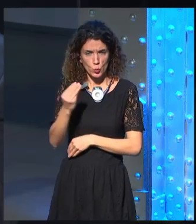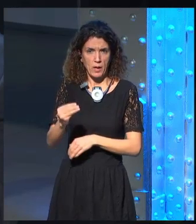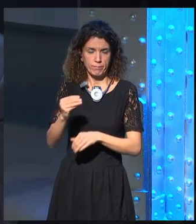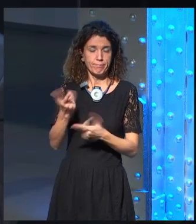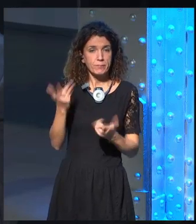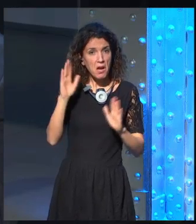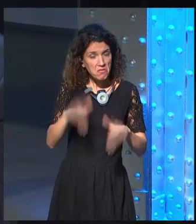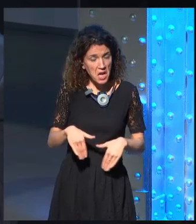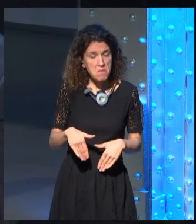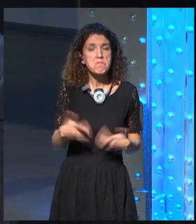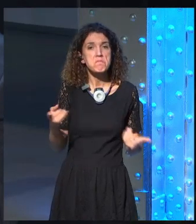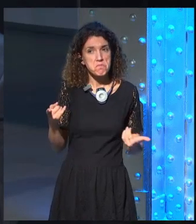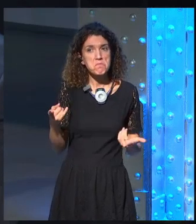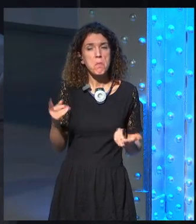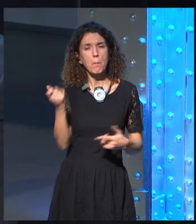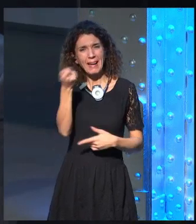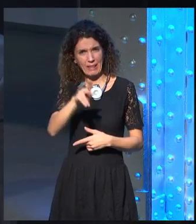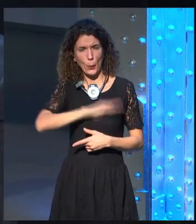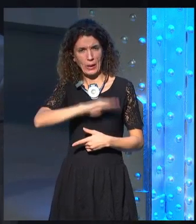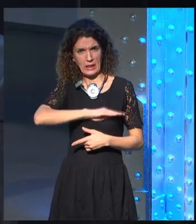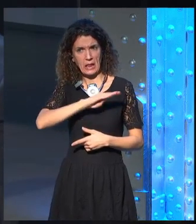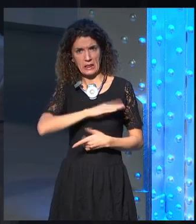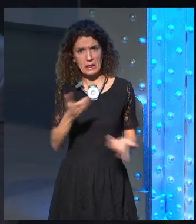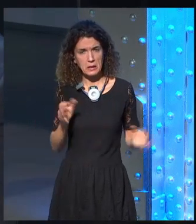tiene, pero la verdad es que se parece mucho.